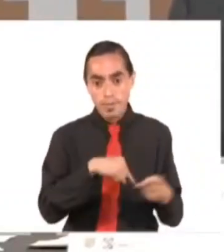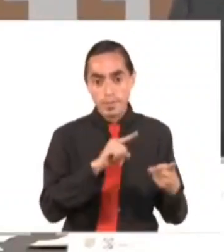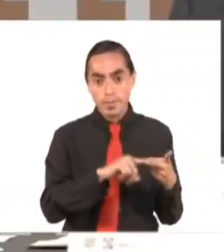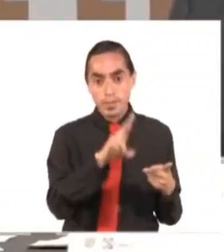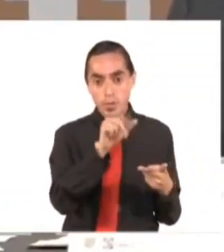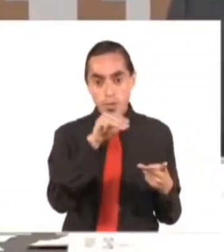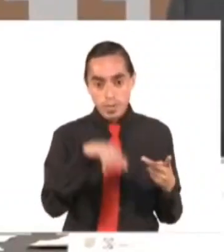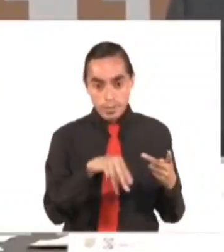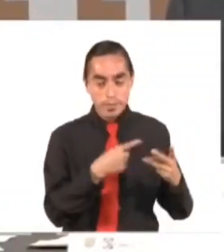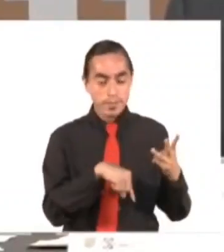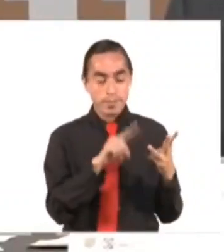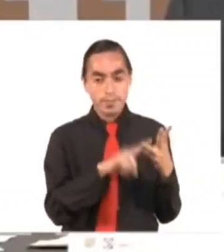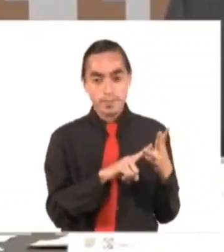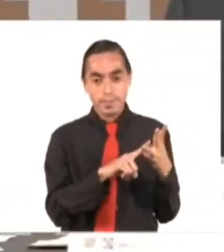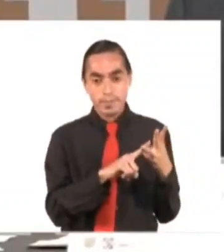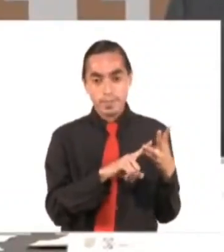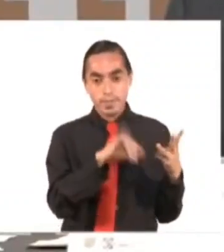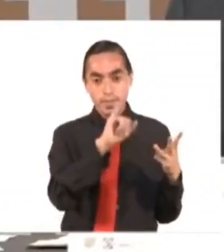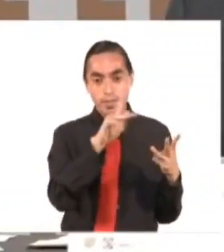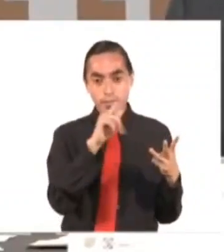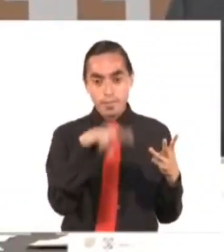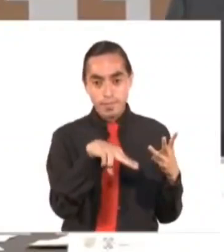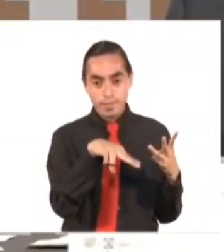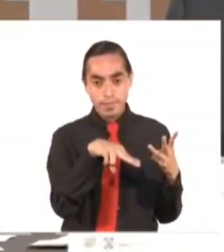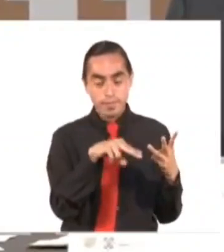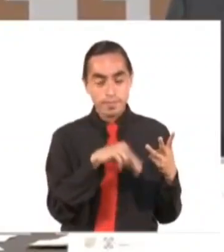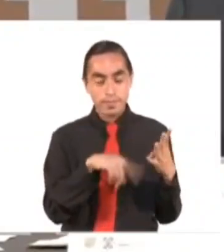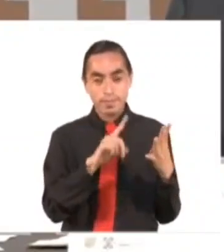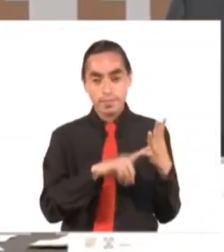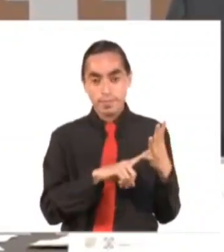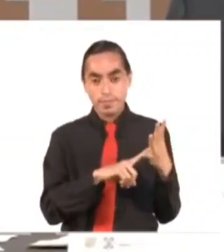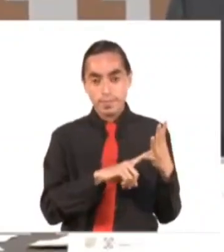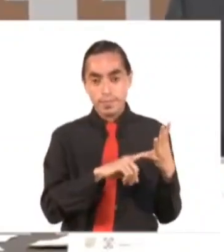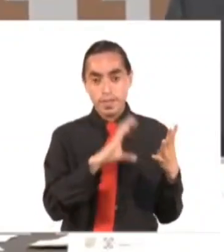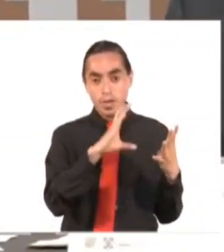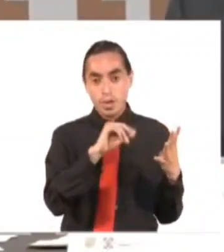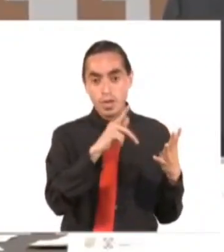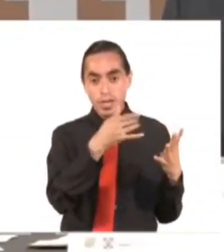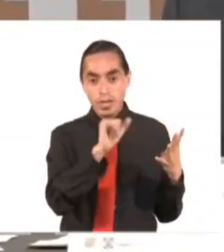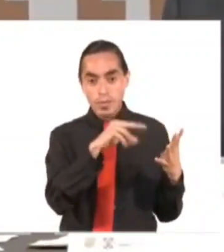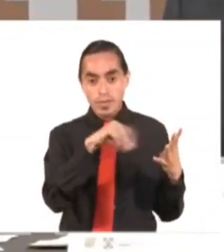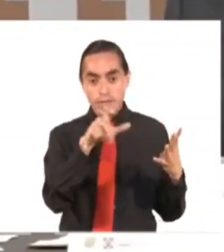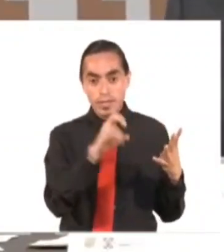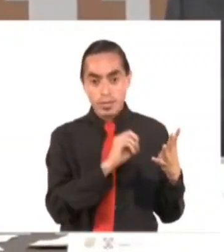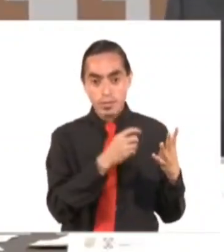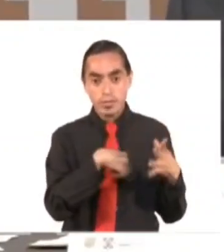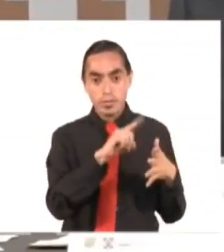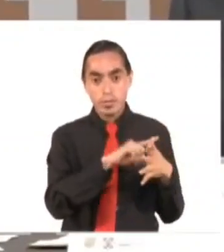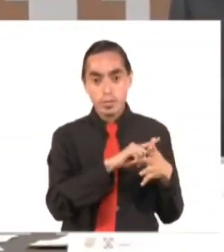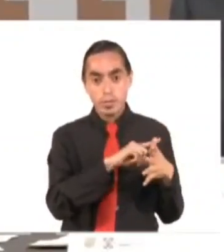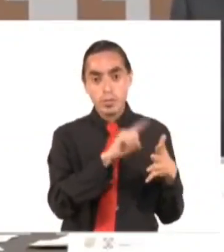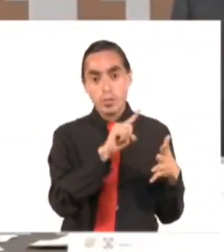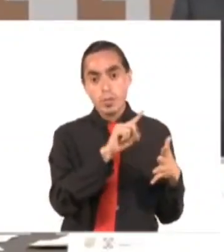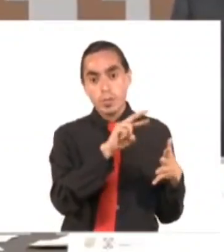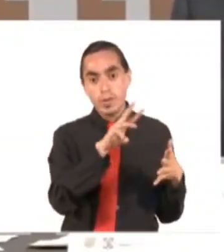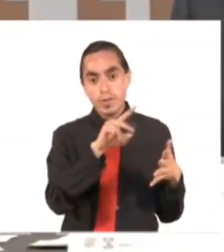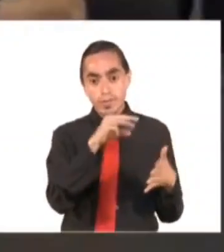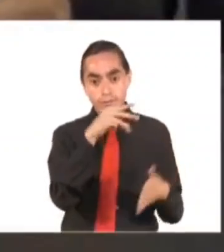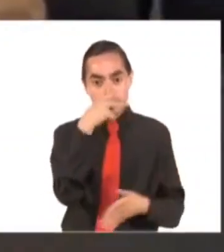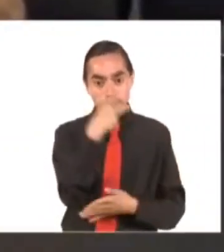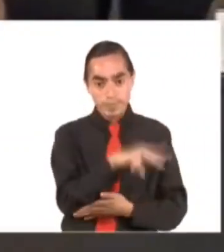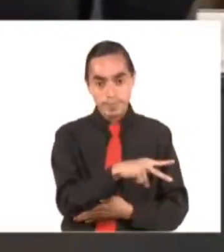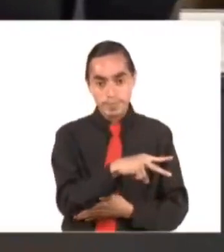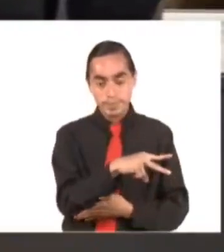Nacional Autónoma de México, el Instituto Politécnico Nacional, el Colegio México, la Universidad Iberoamericana Ciudad de México y